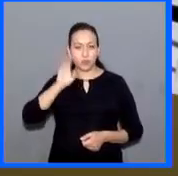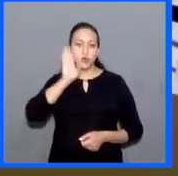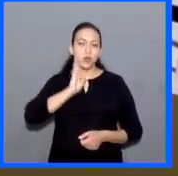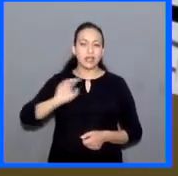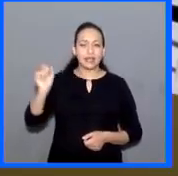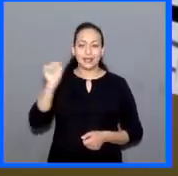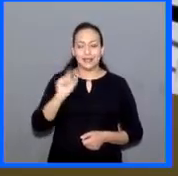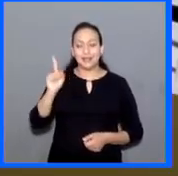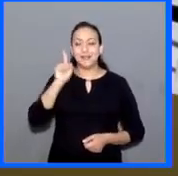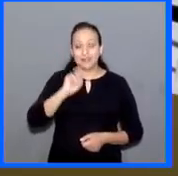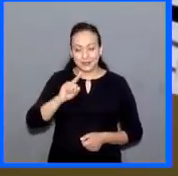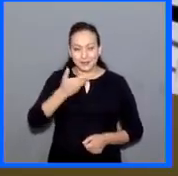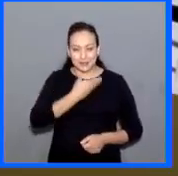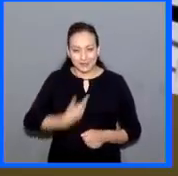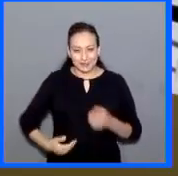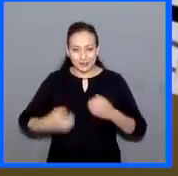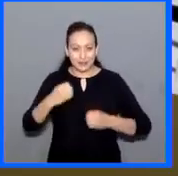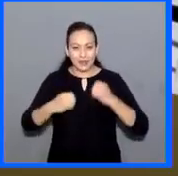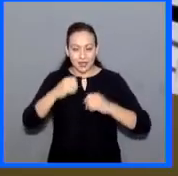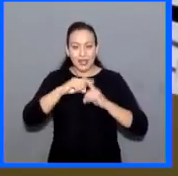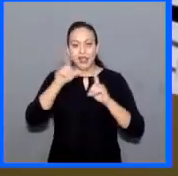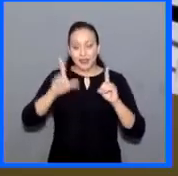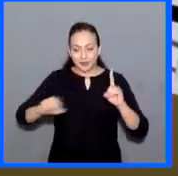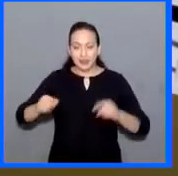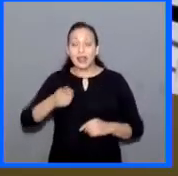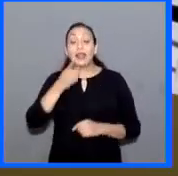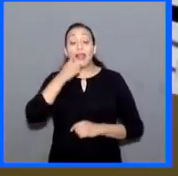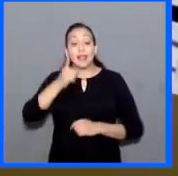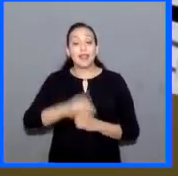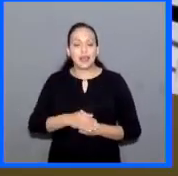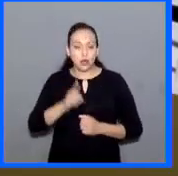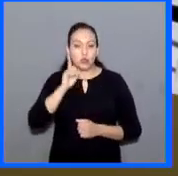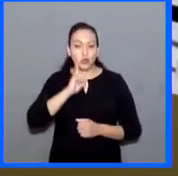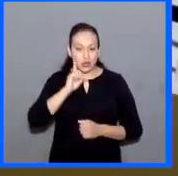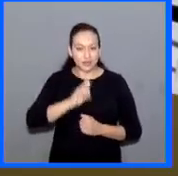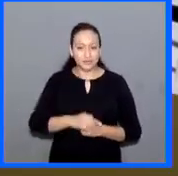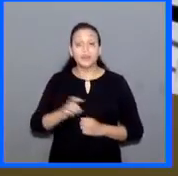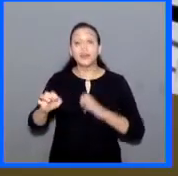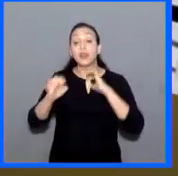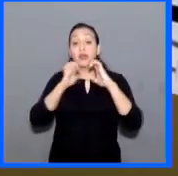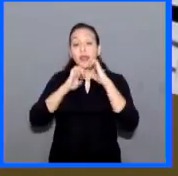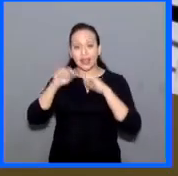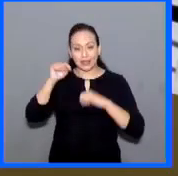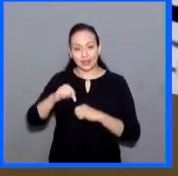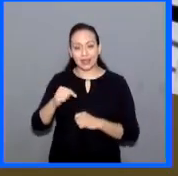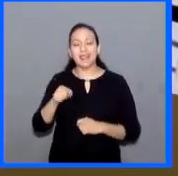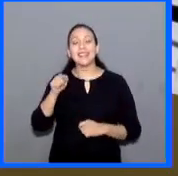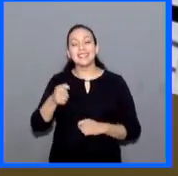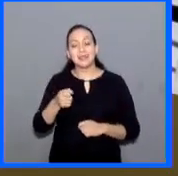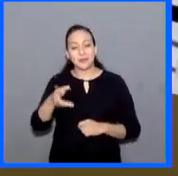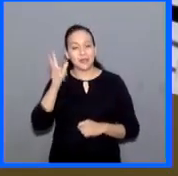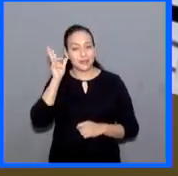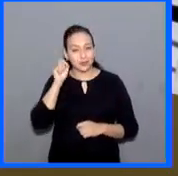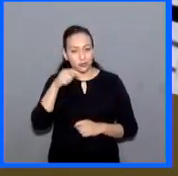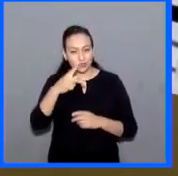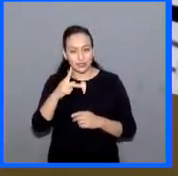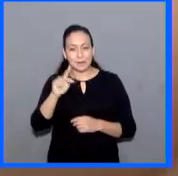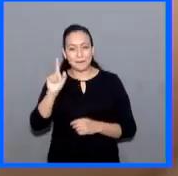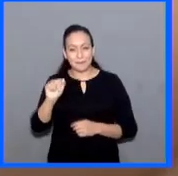Nación, reflexionó en torno a su concepción de la justicia en entrevista para el programa La Escucha en Pleno en Plural TV.